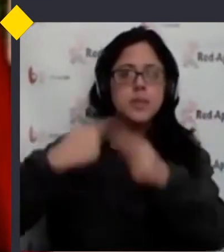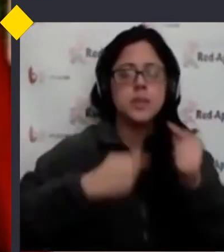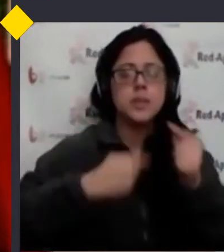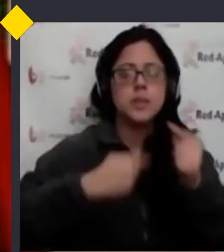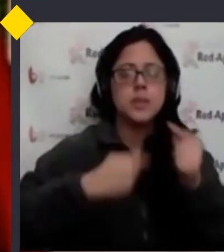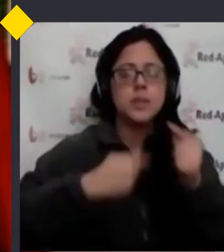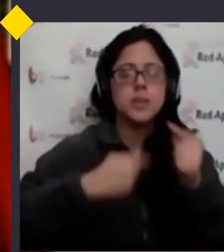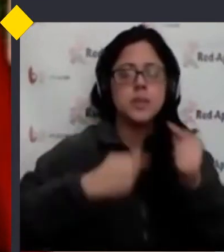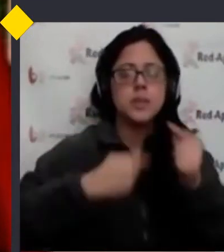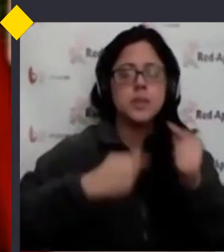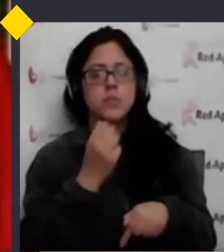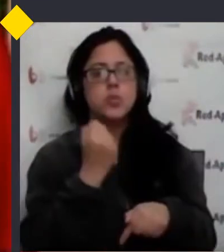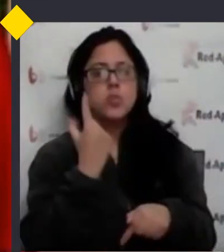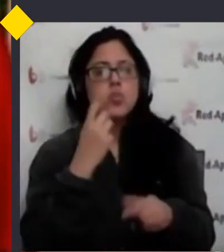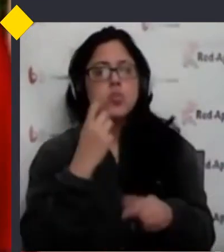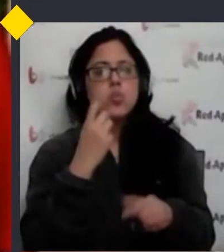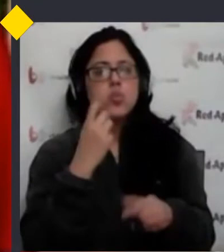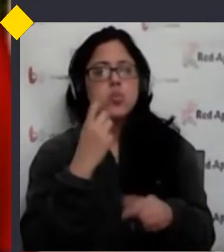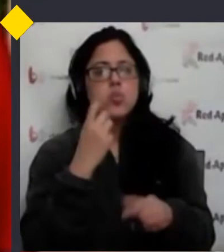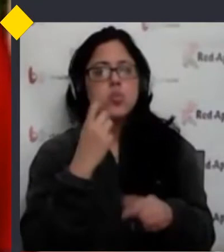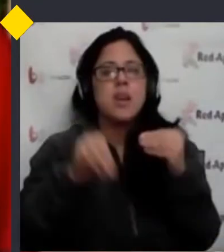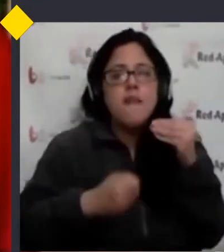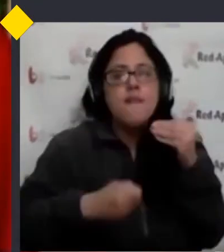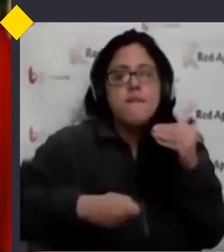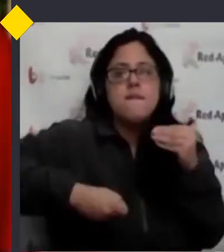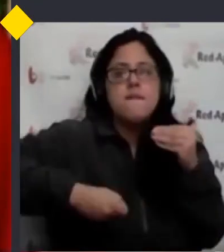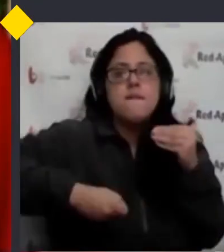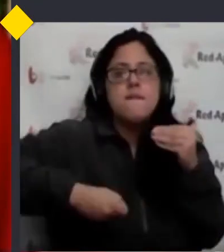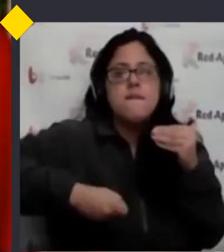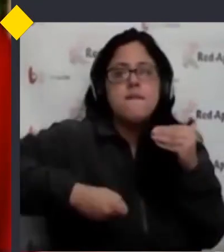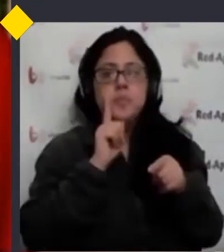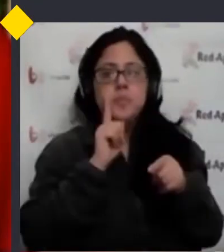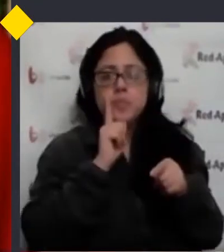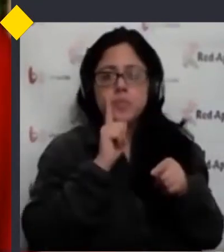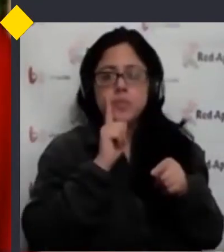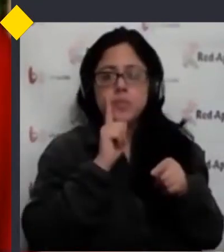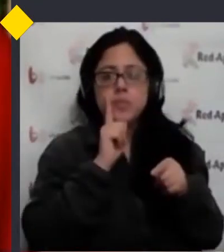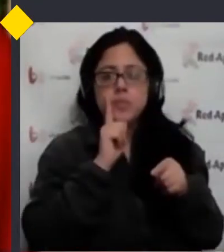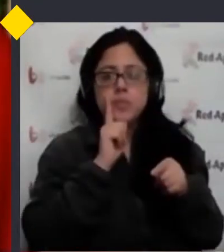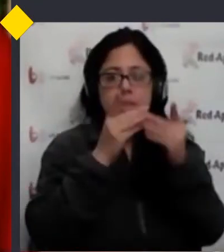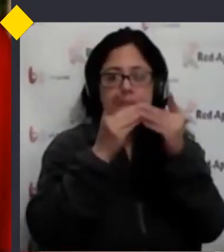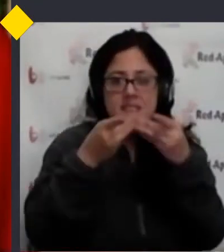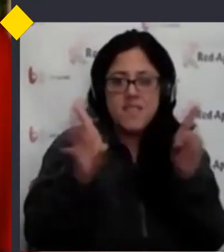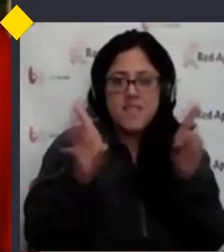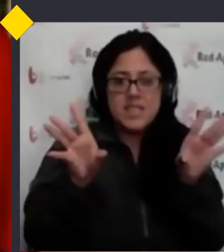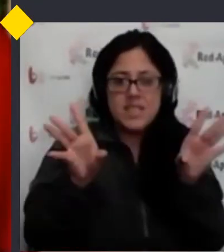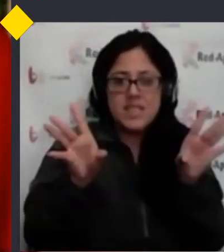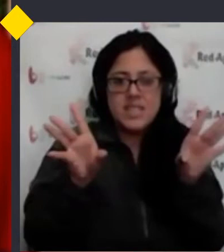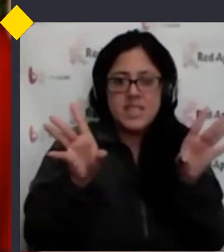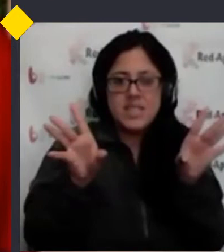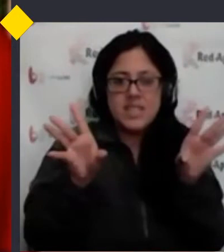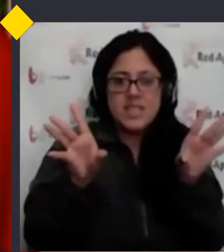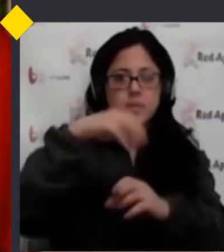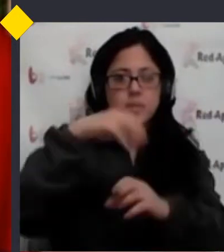cuál es el valor agregado como específico que tiene la diversidad generacional dentro de la empresa, en